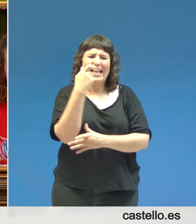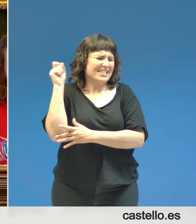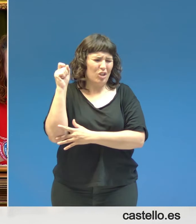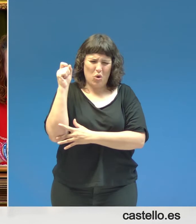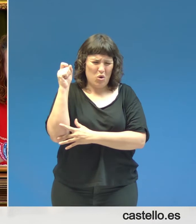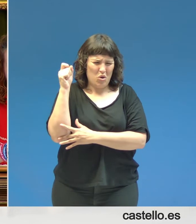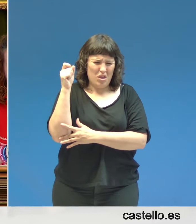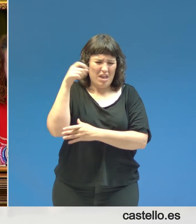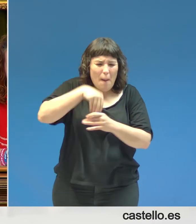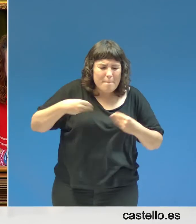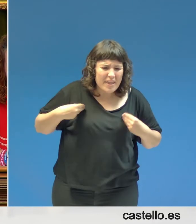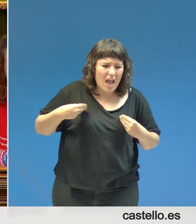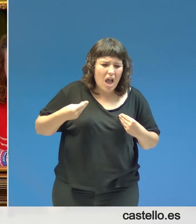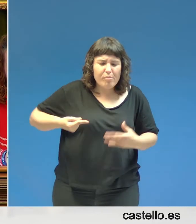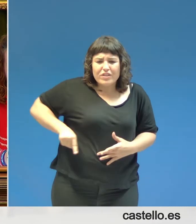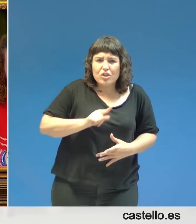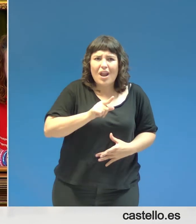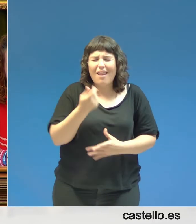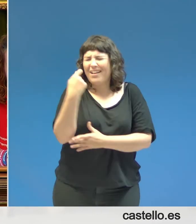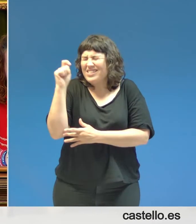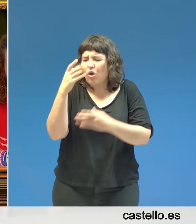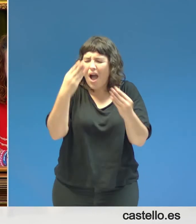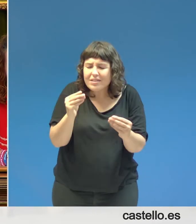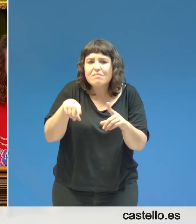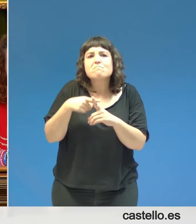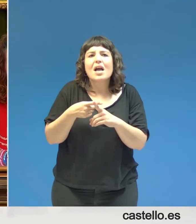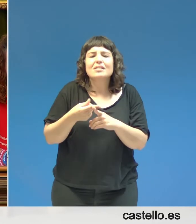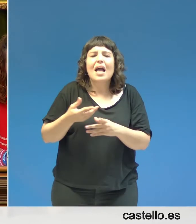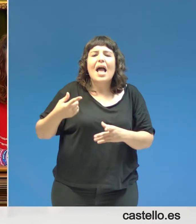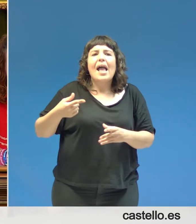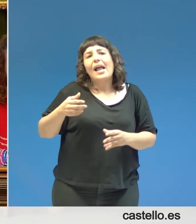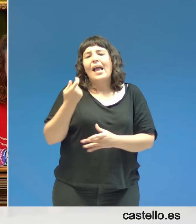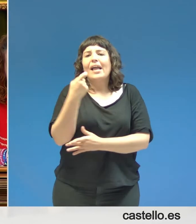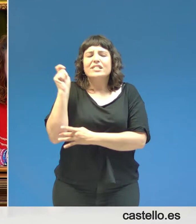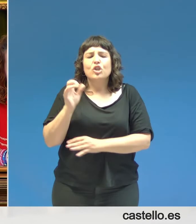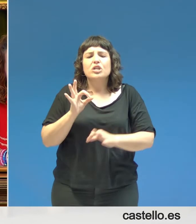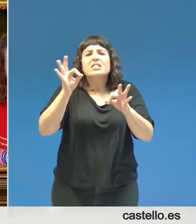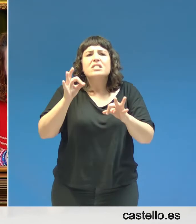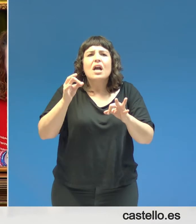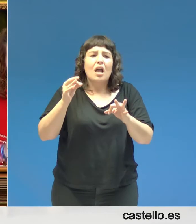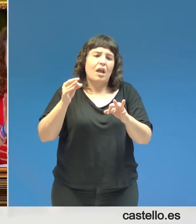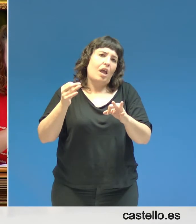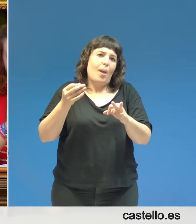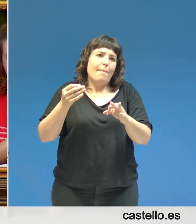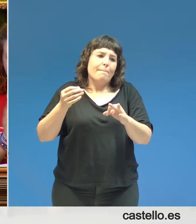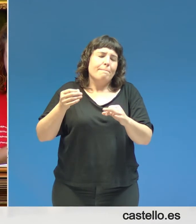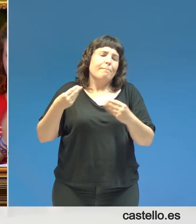profesional y sobre todo en la personal, que es la más importante de todas. Que seáis muy felices. Muchísimas gracias.